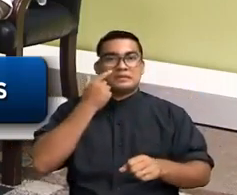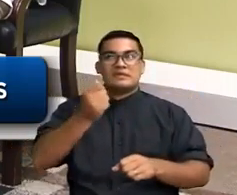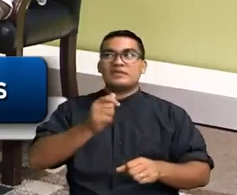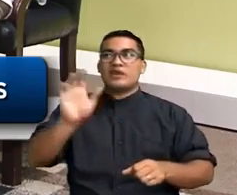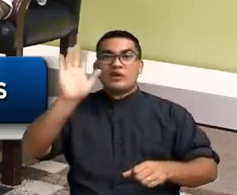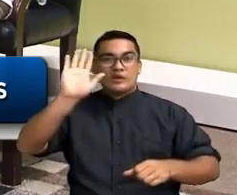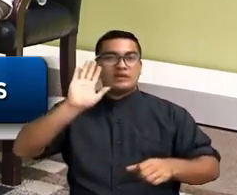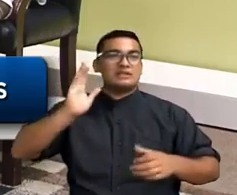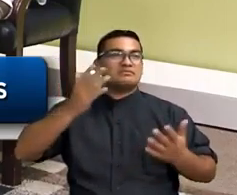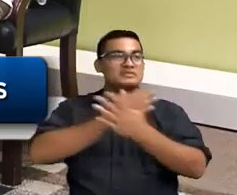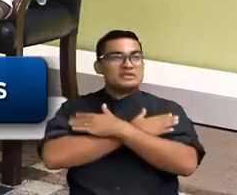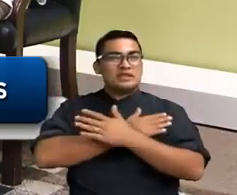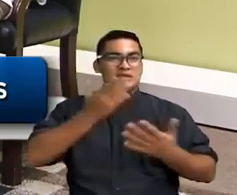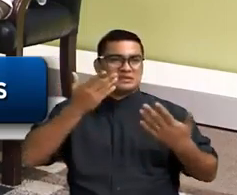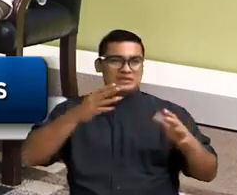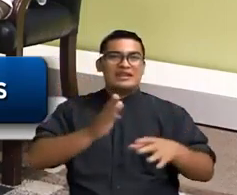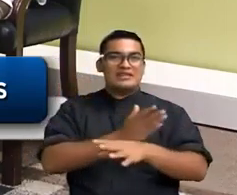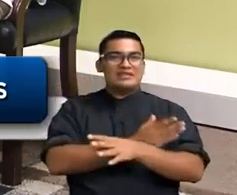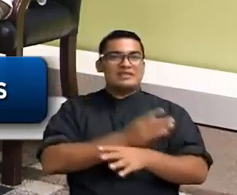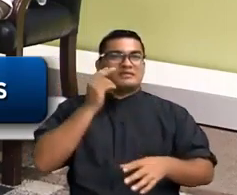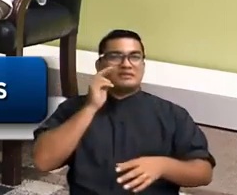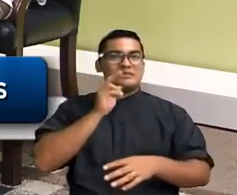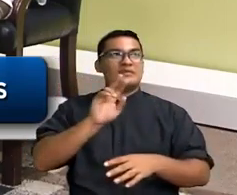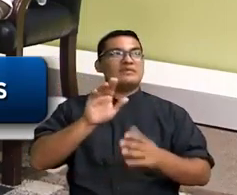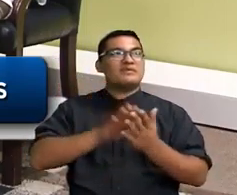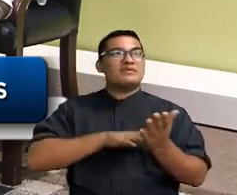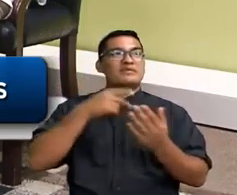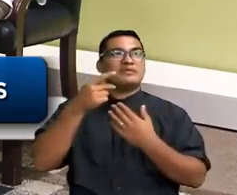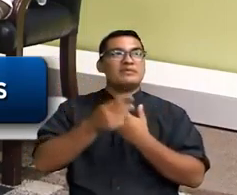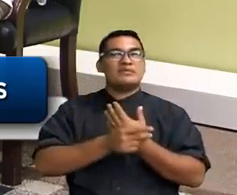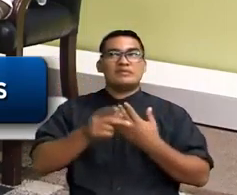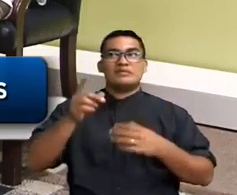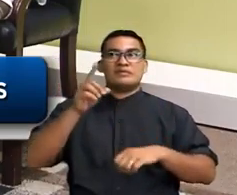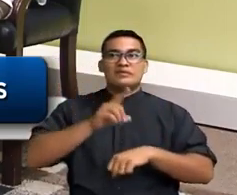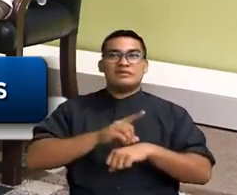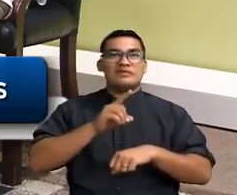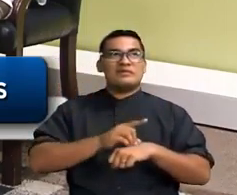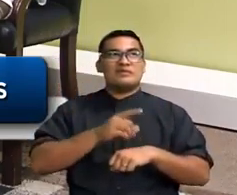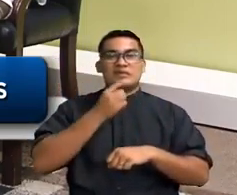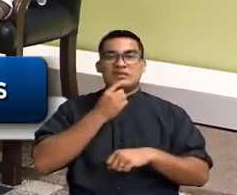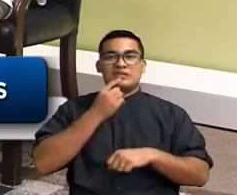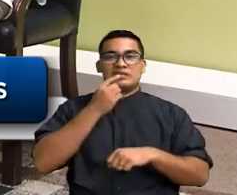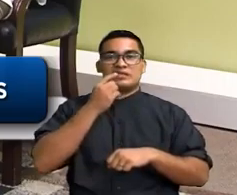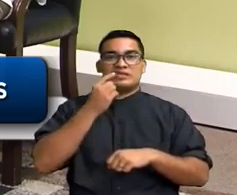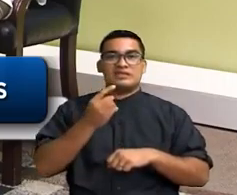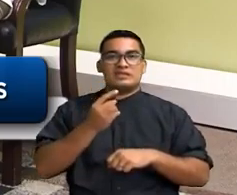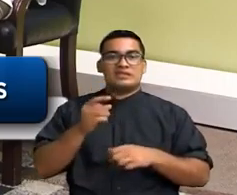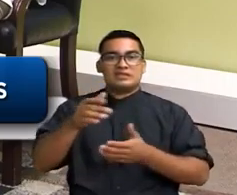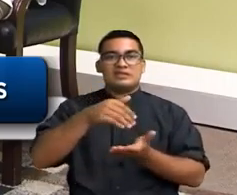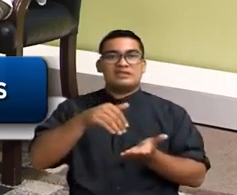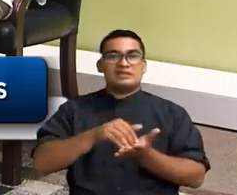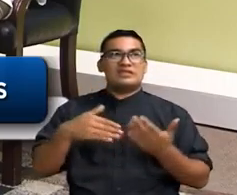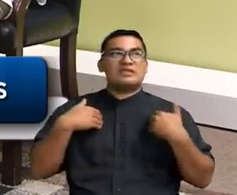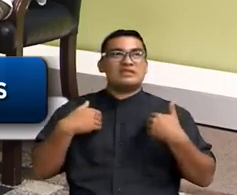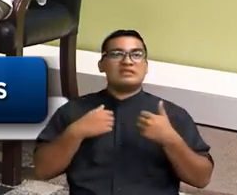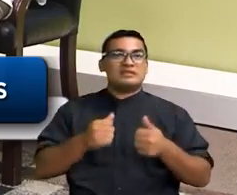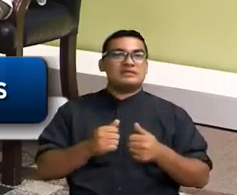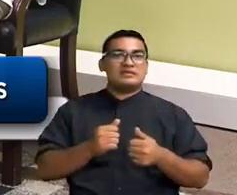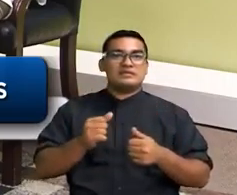saludan porque han visto el programa. Sí. Doctores que lo miran, obviamente. Claro. Uno de los centros de salud que lo miran es